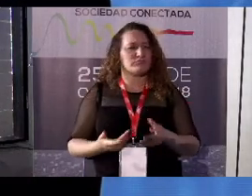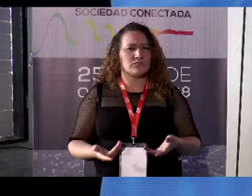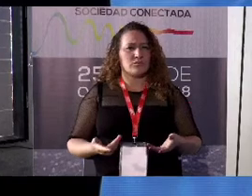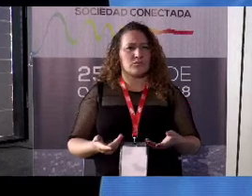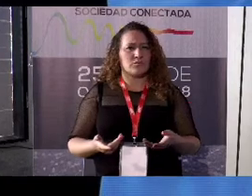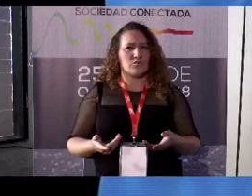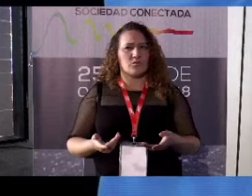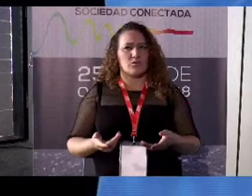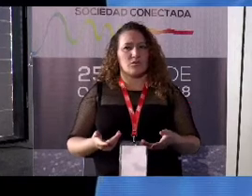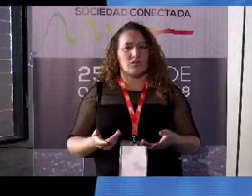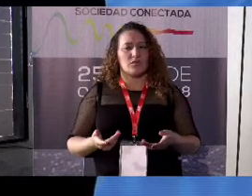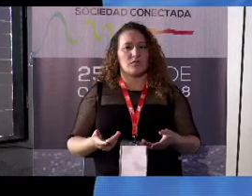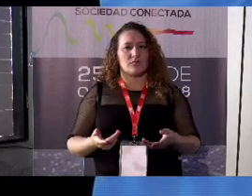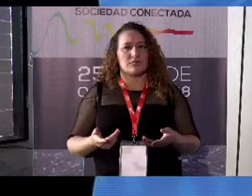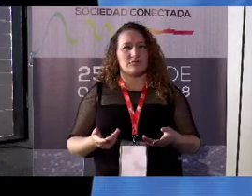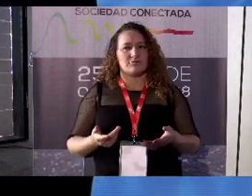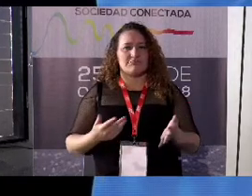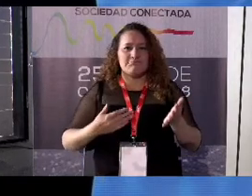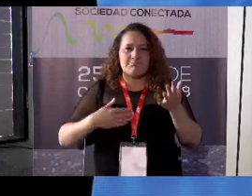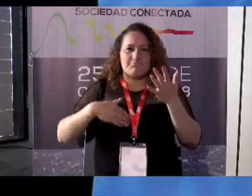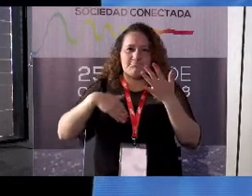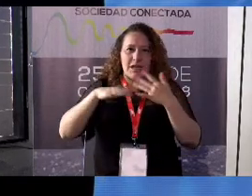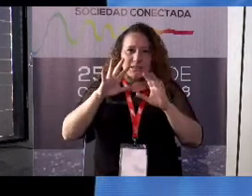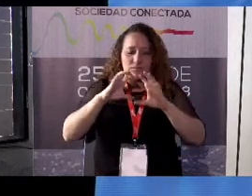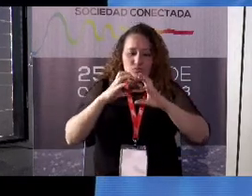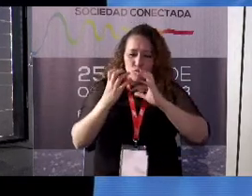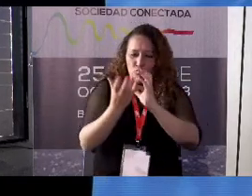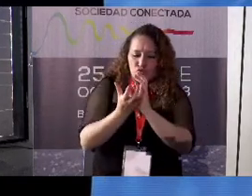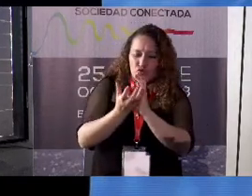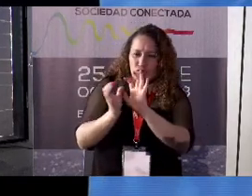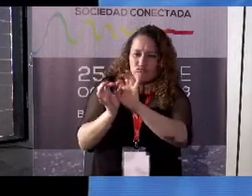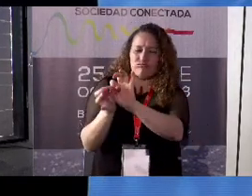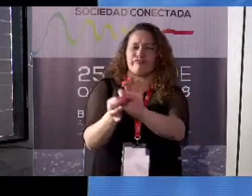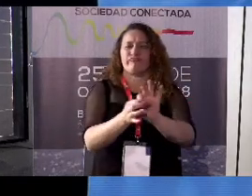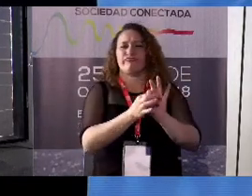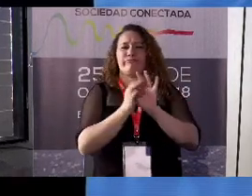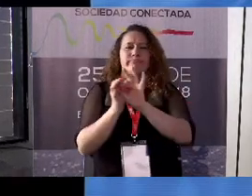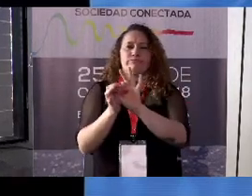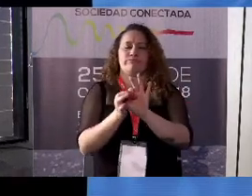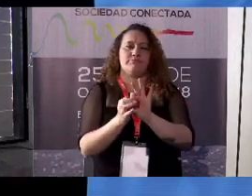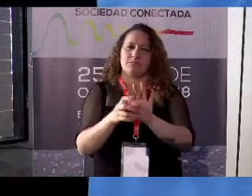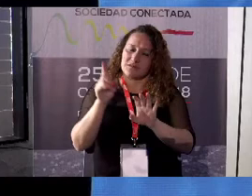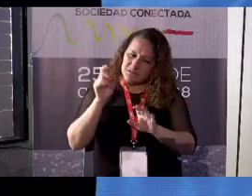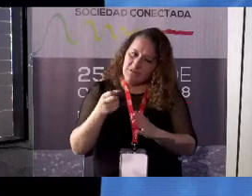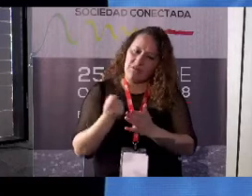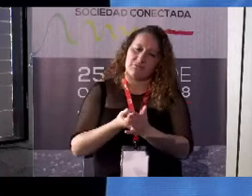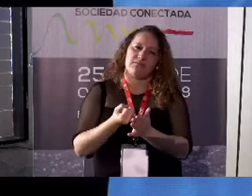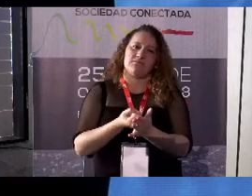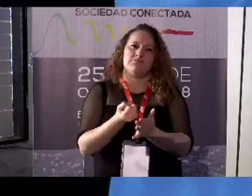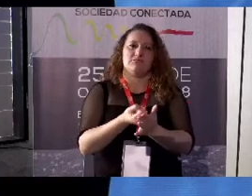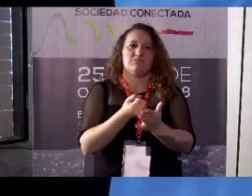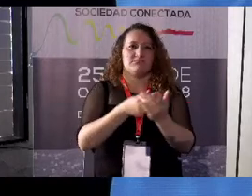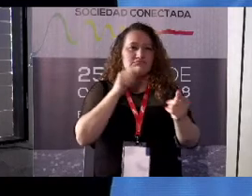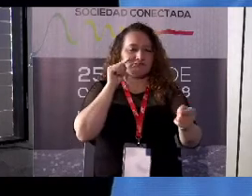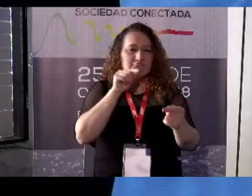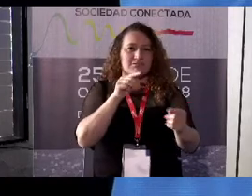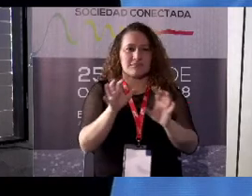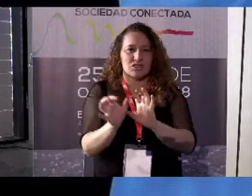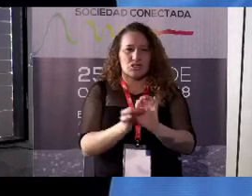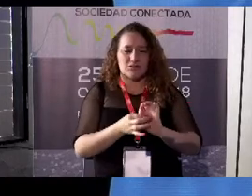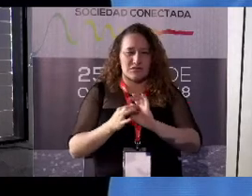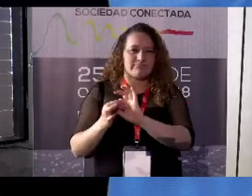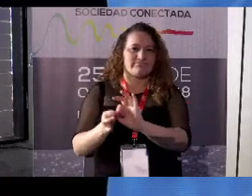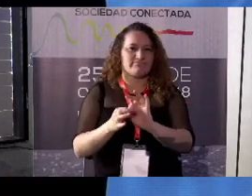espíritu de mayor solidaridad mundial Tenemos que trabajar en lo que es la solidaridad mundial centrarnos